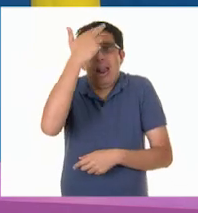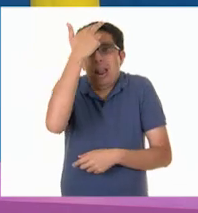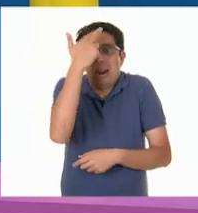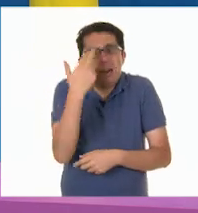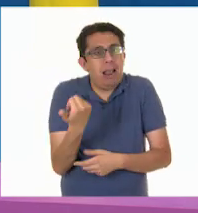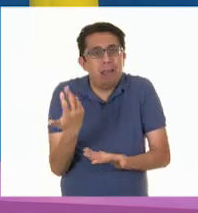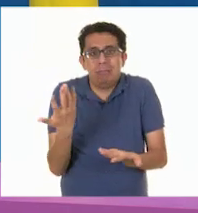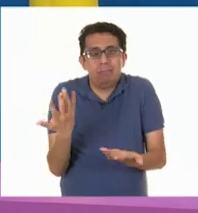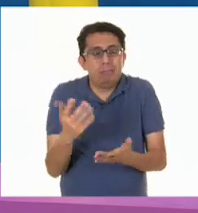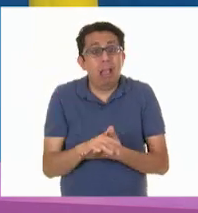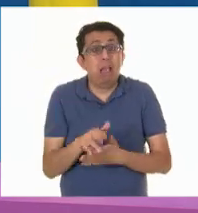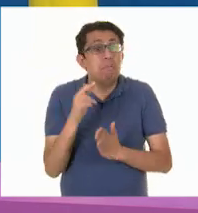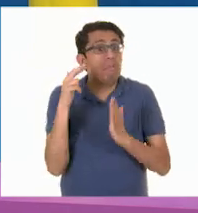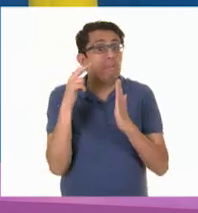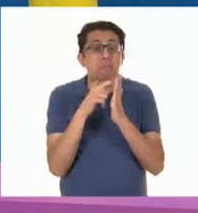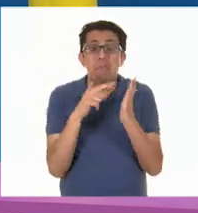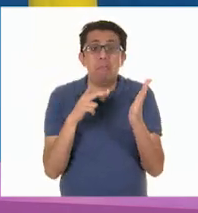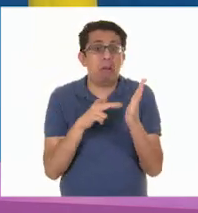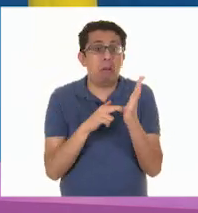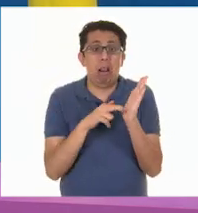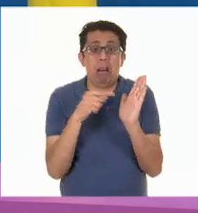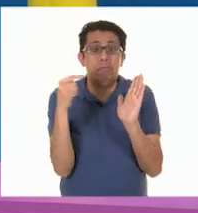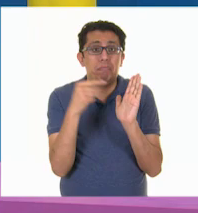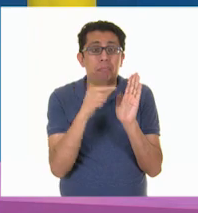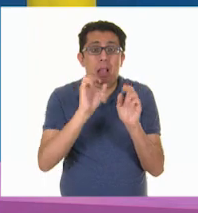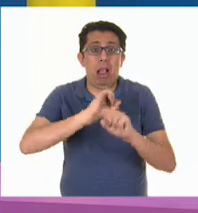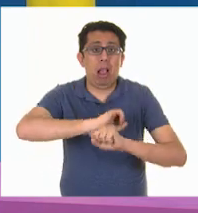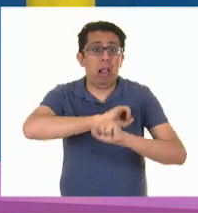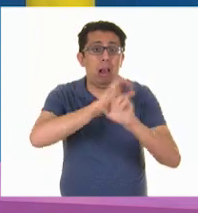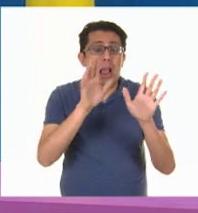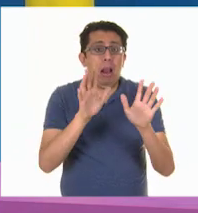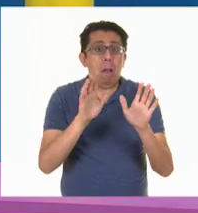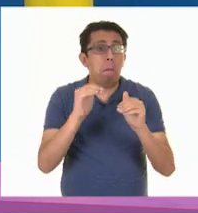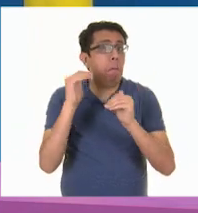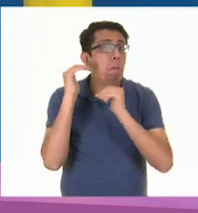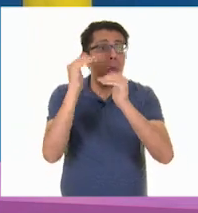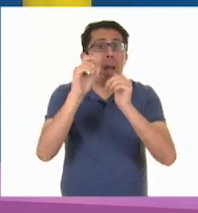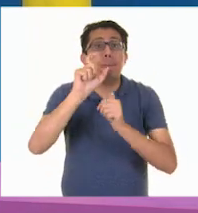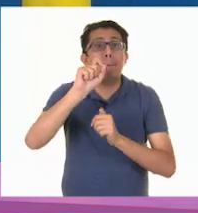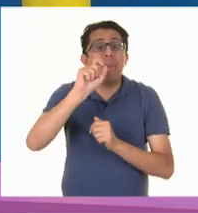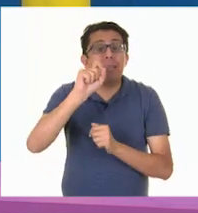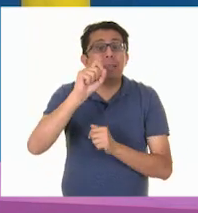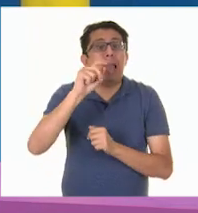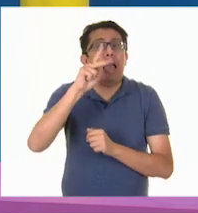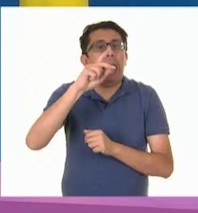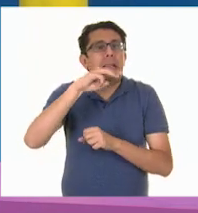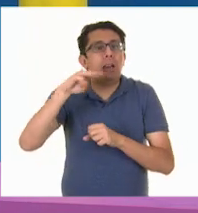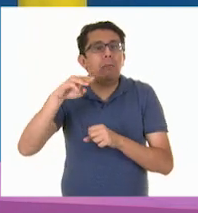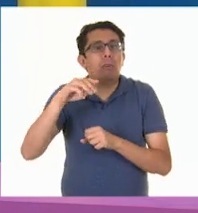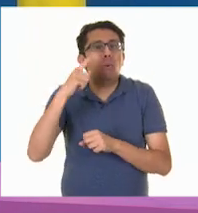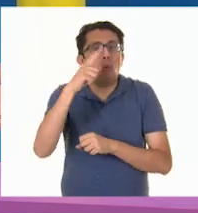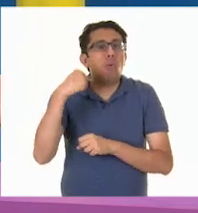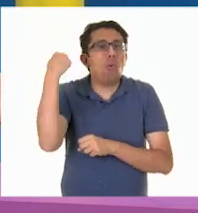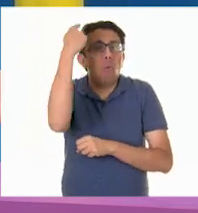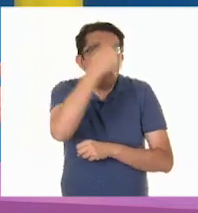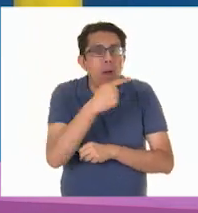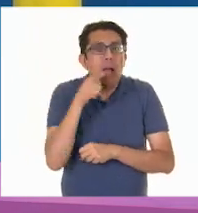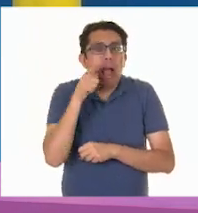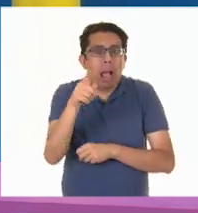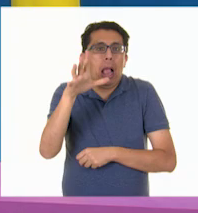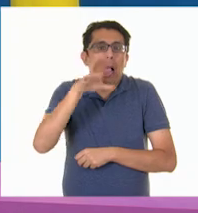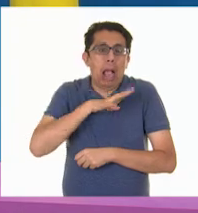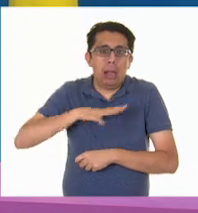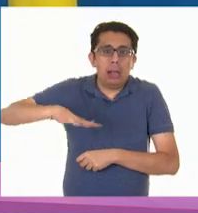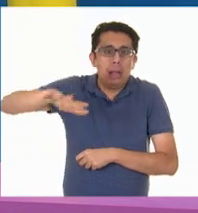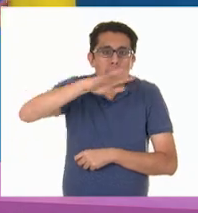No, el reglamento es muy claro. 20 kilómetros por hora en una zona escolar. Y esto pues se